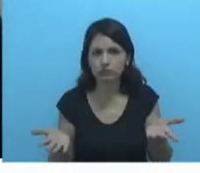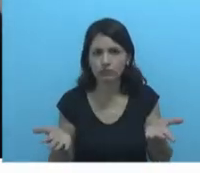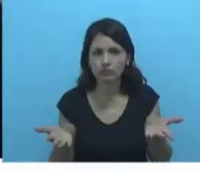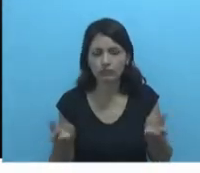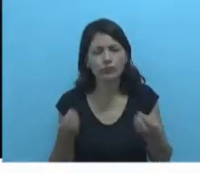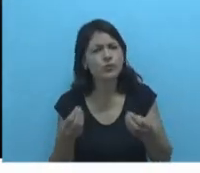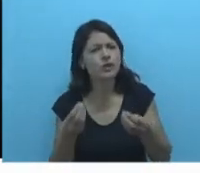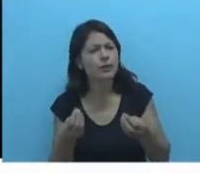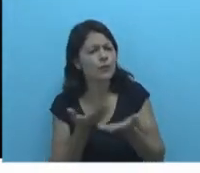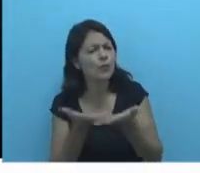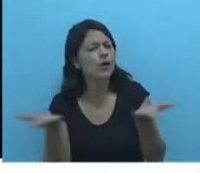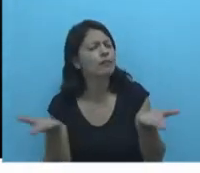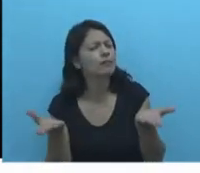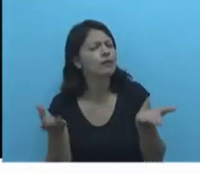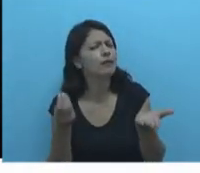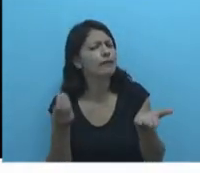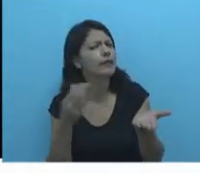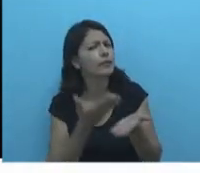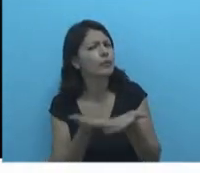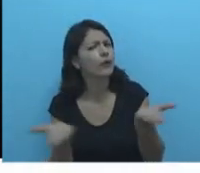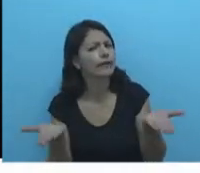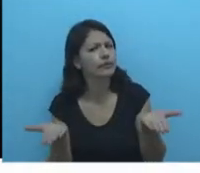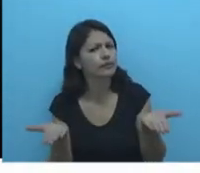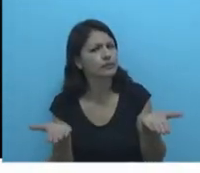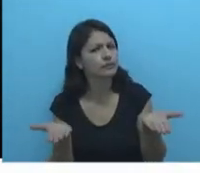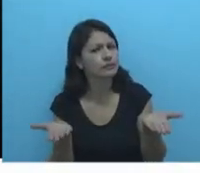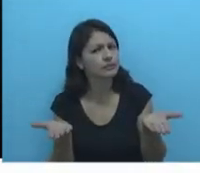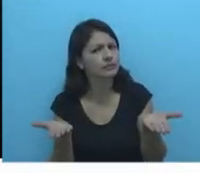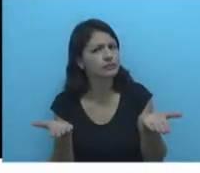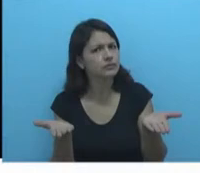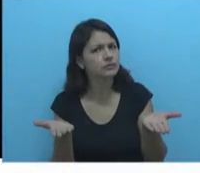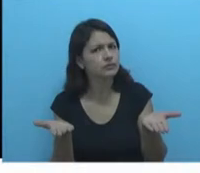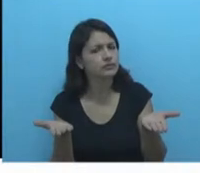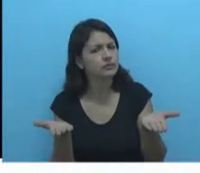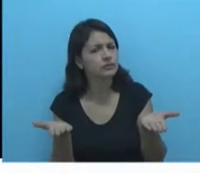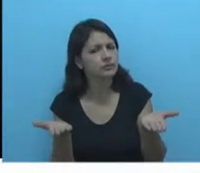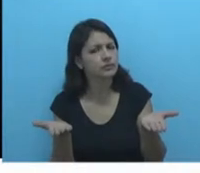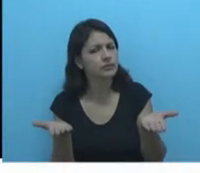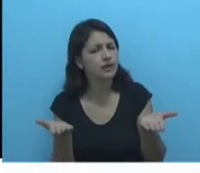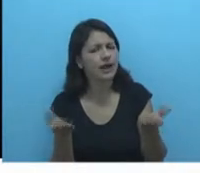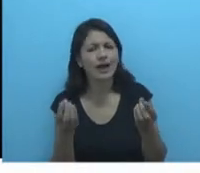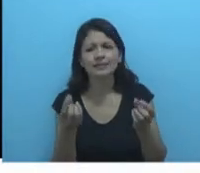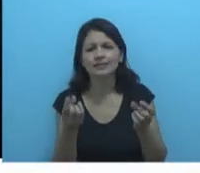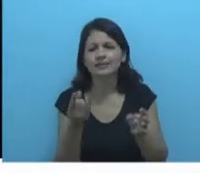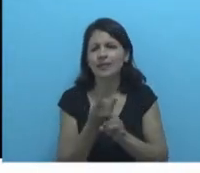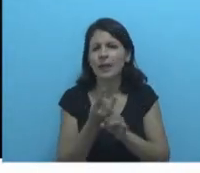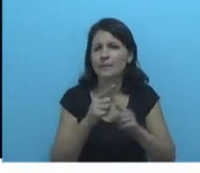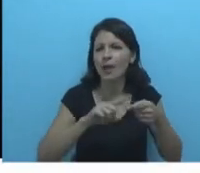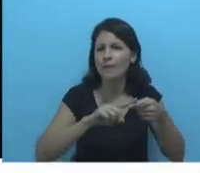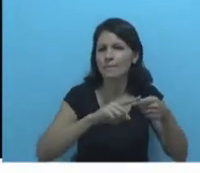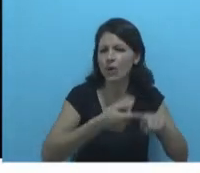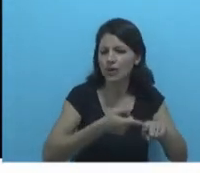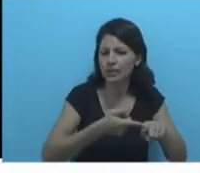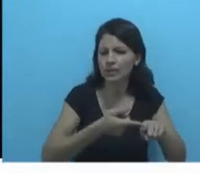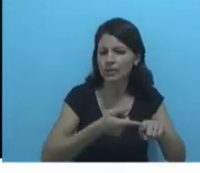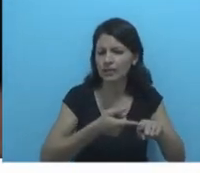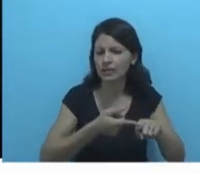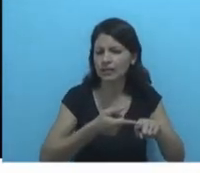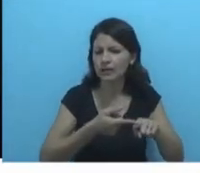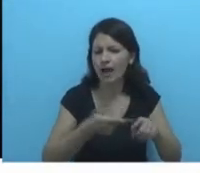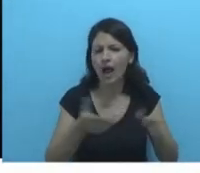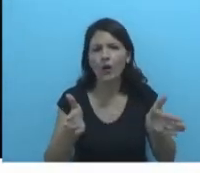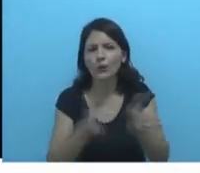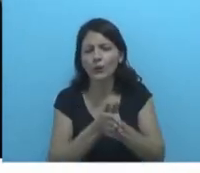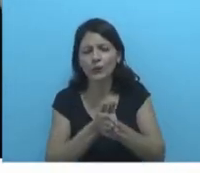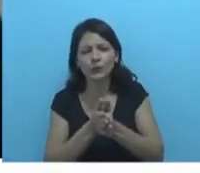Pone de manifiesto cómo, en todo lo que tiene que ver con la política de los sectores que concentran y extranjerizan riqueza,